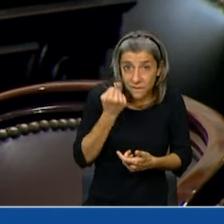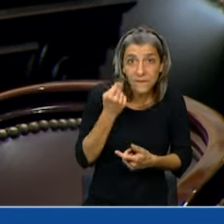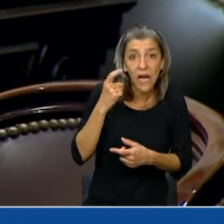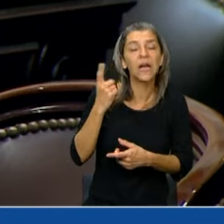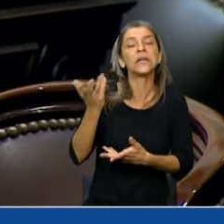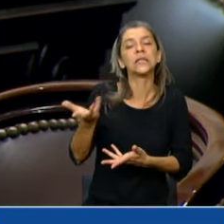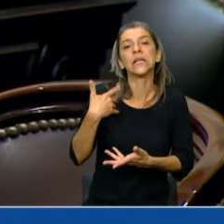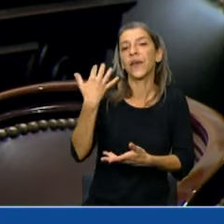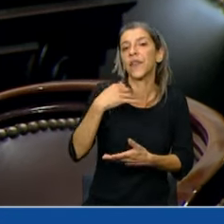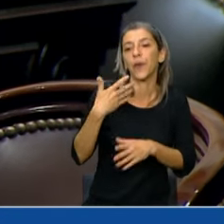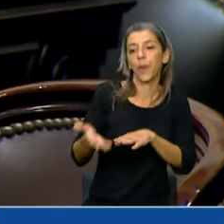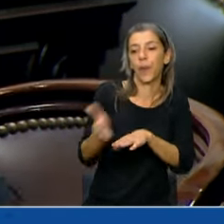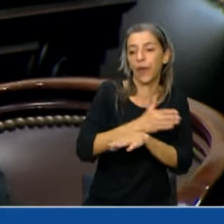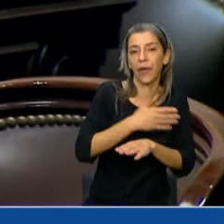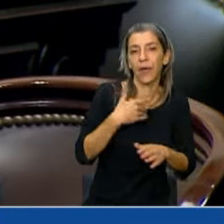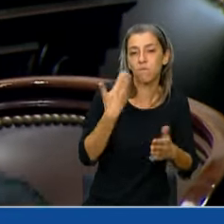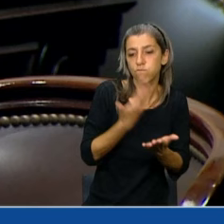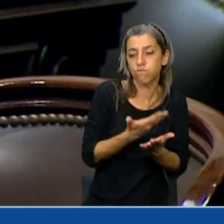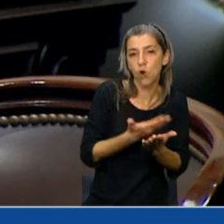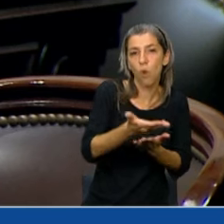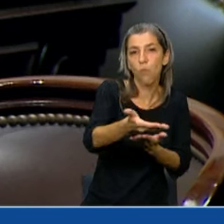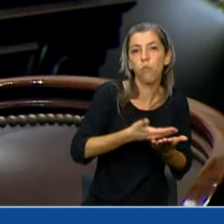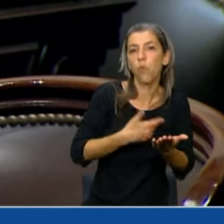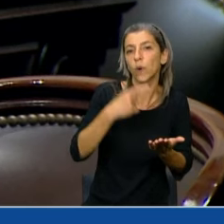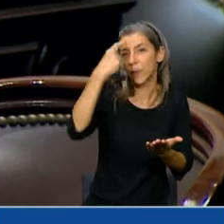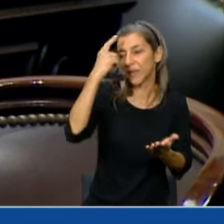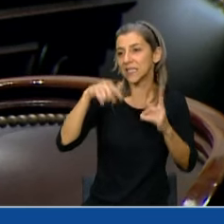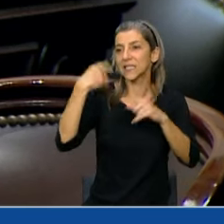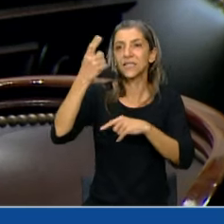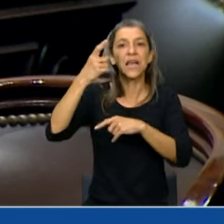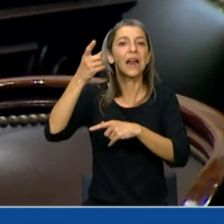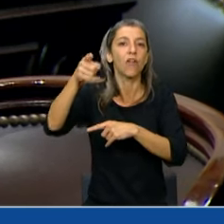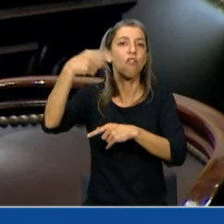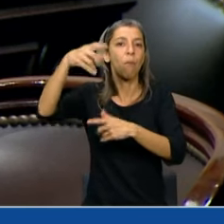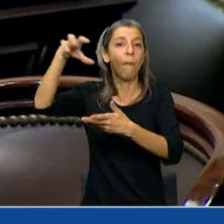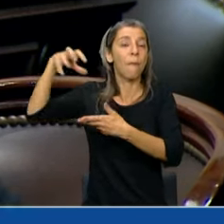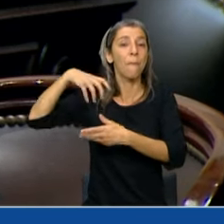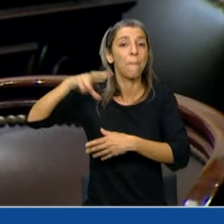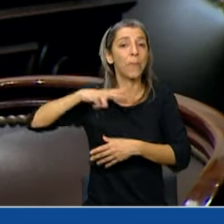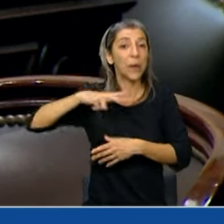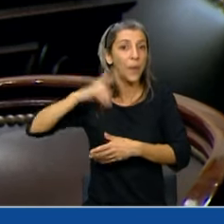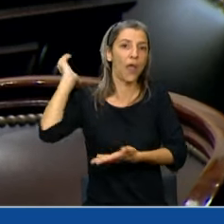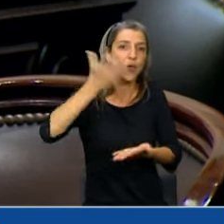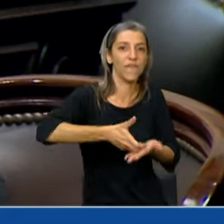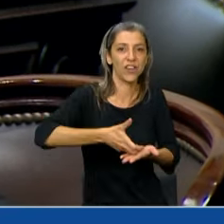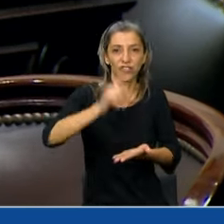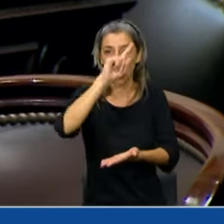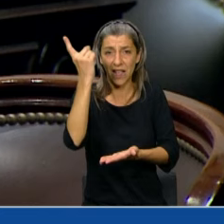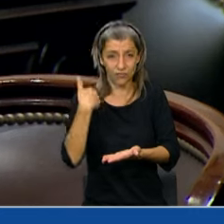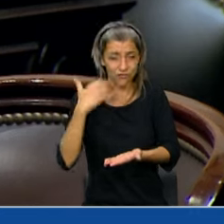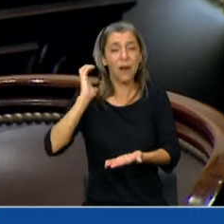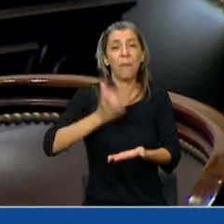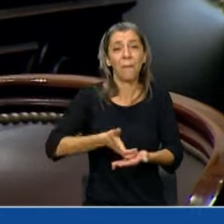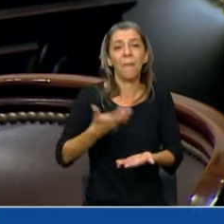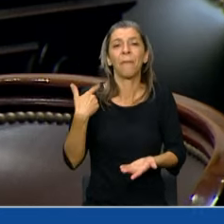inteligencia de tener una propuesta que permita la inversión privada no solamente de Nacionales sino de otras empresas